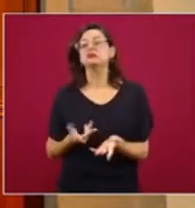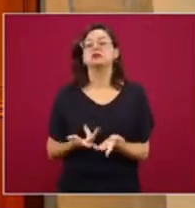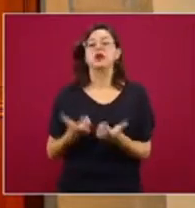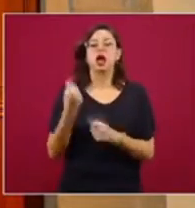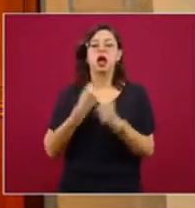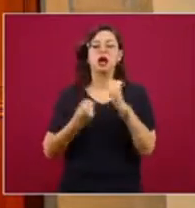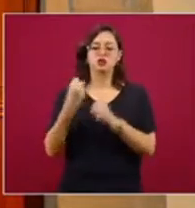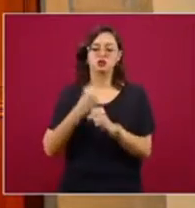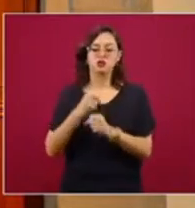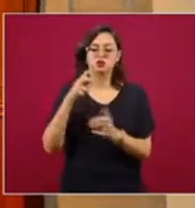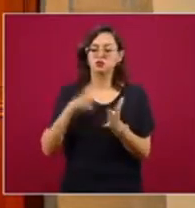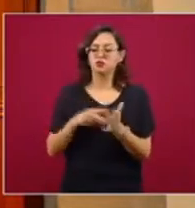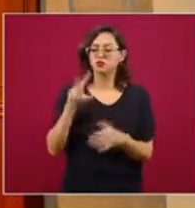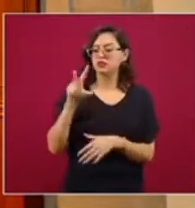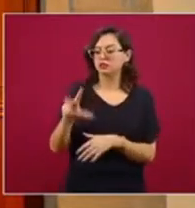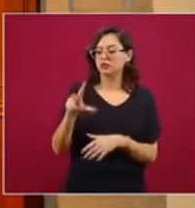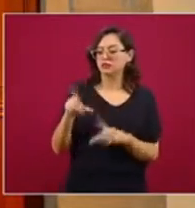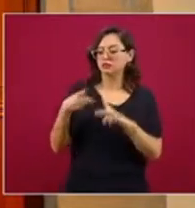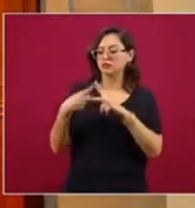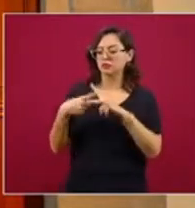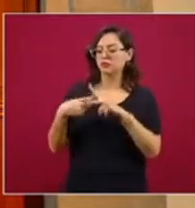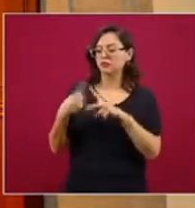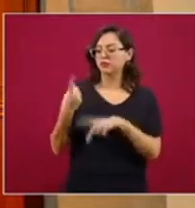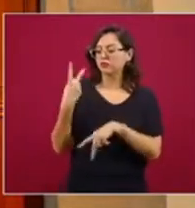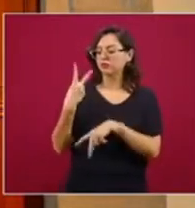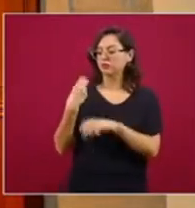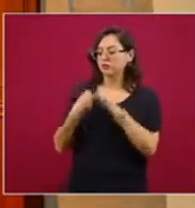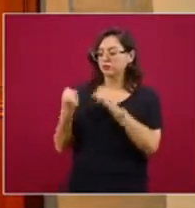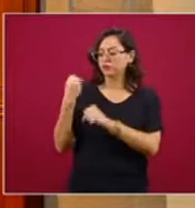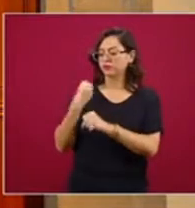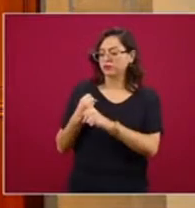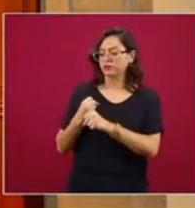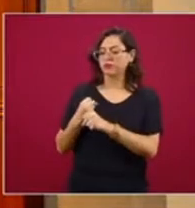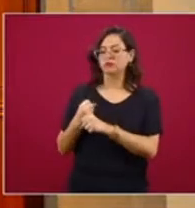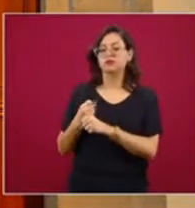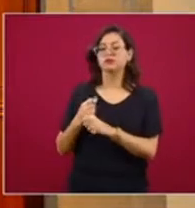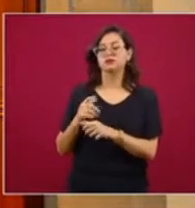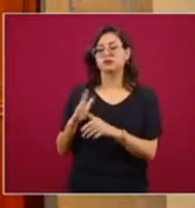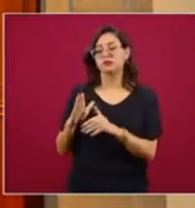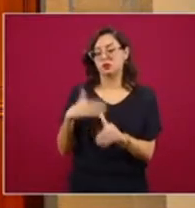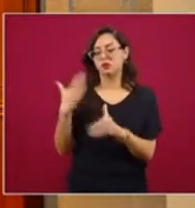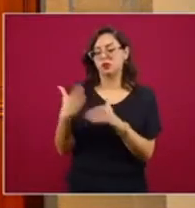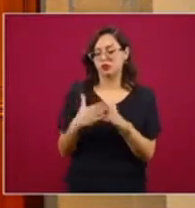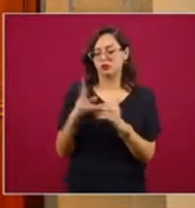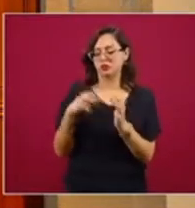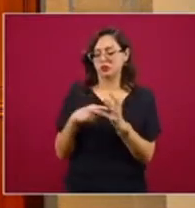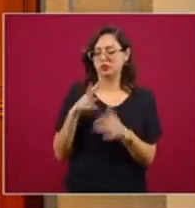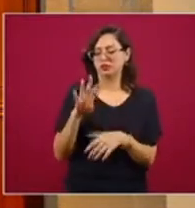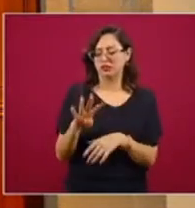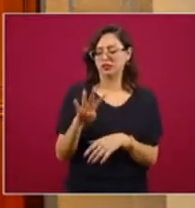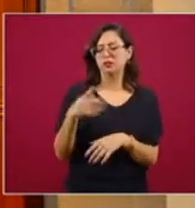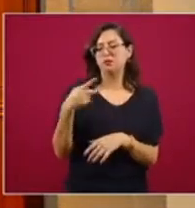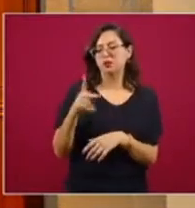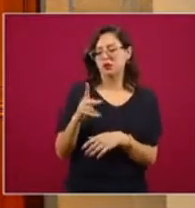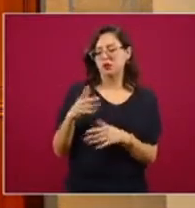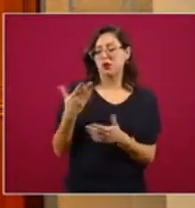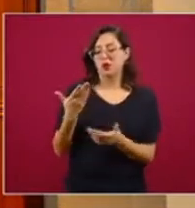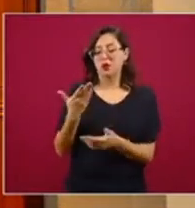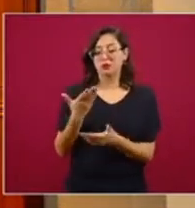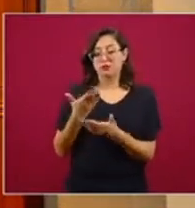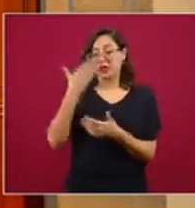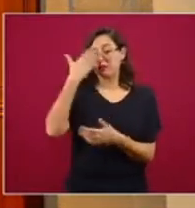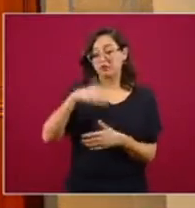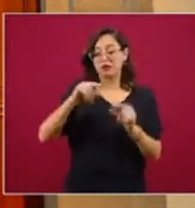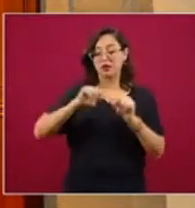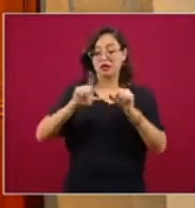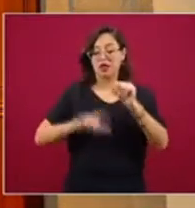de 2018, hace tan solo 2 años, es el más reciente, próximamente estará el de 2019, sabemos que en